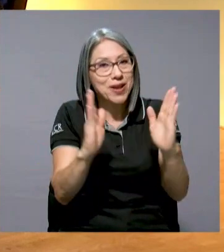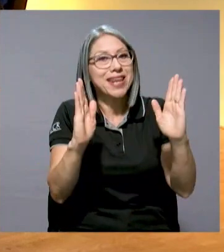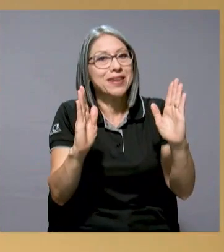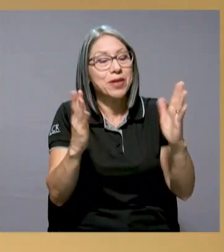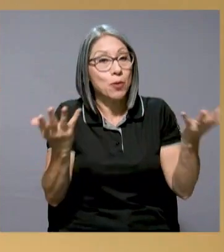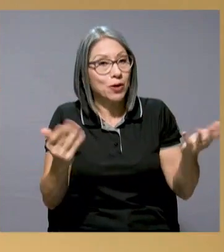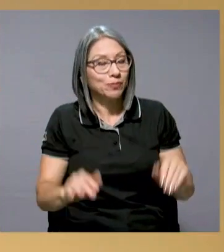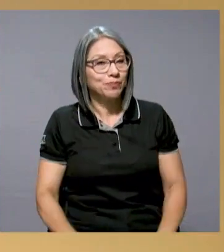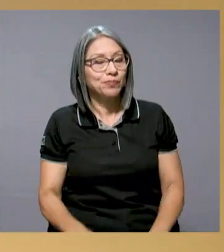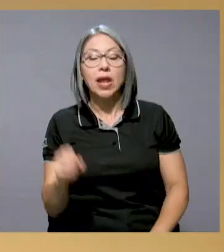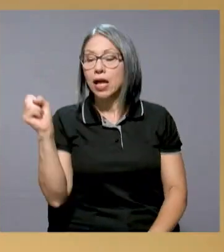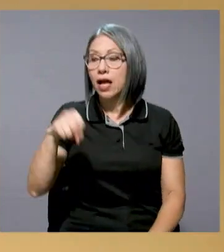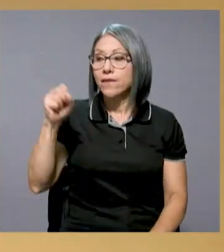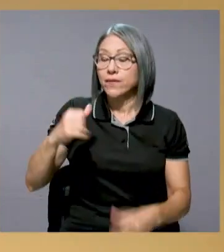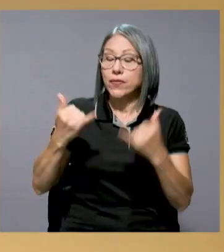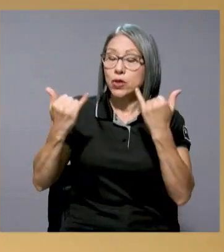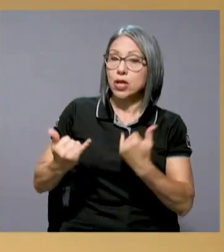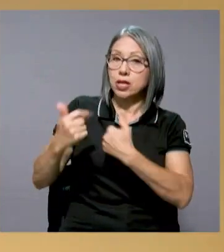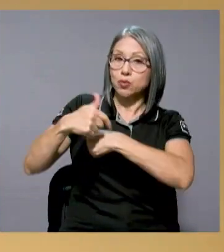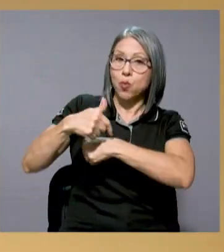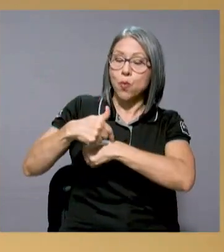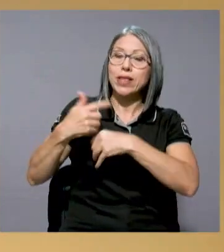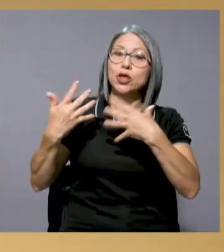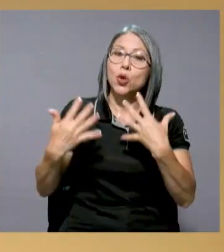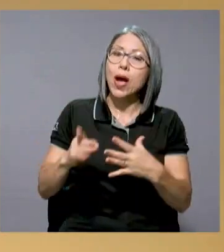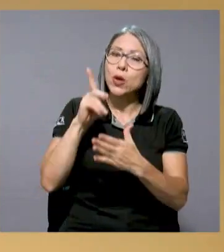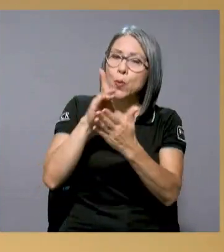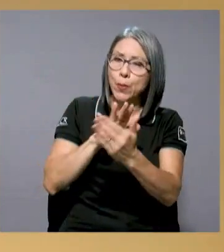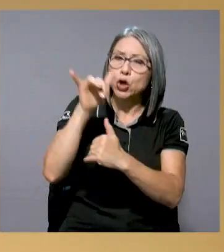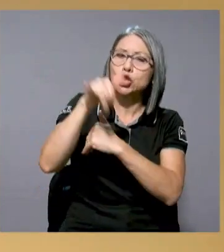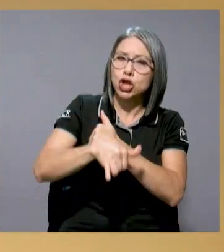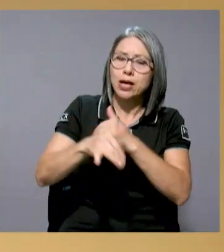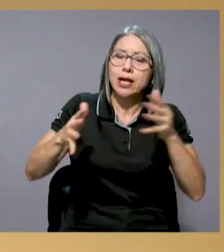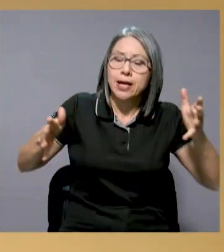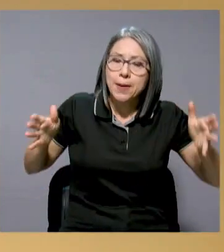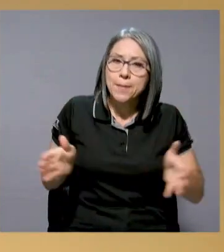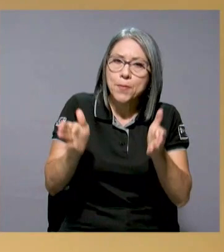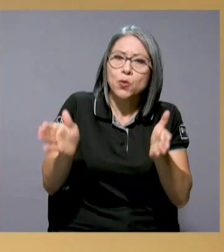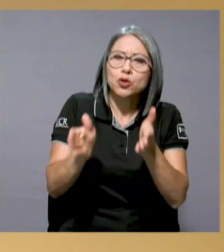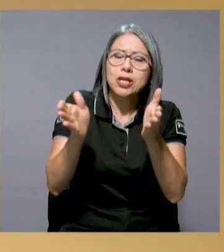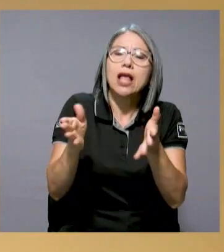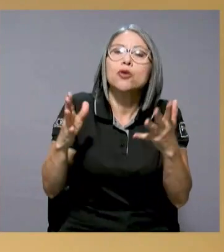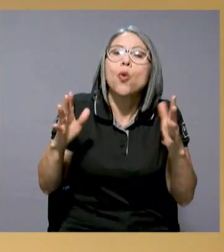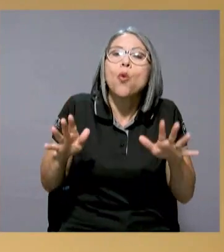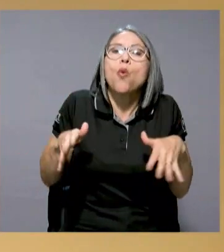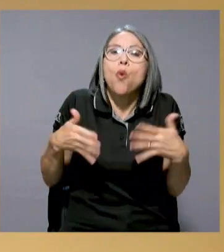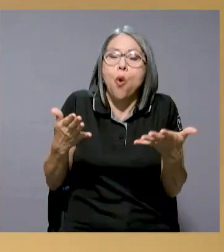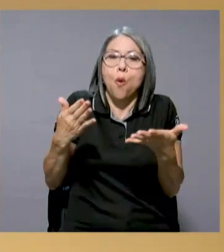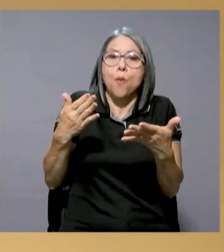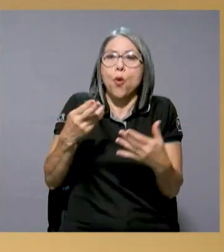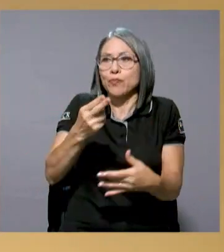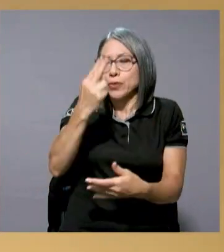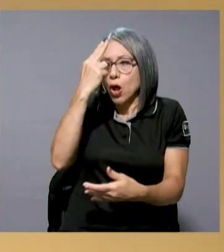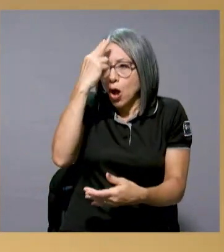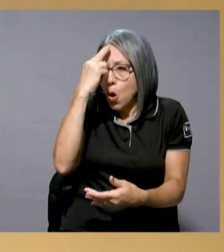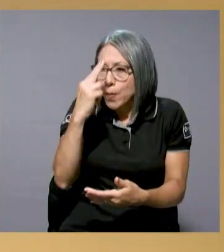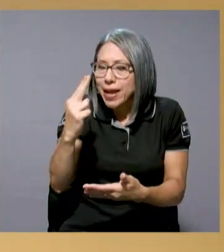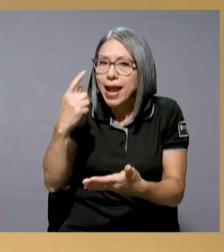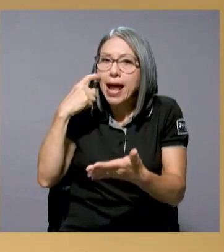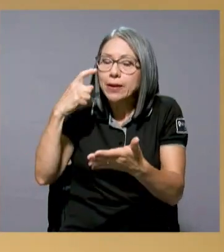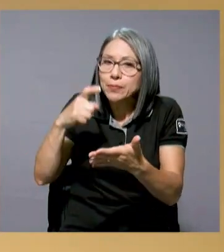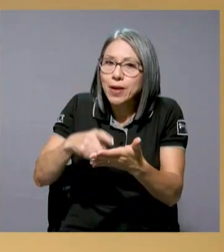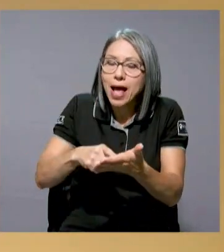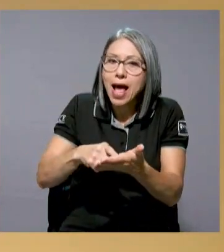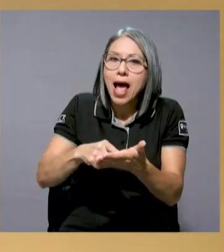Efectivamente, de hecho que en este momento hay un proyecto, se está impulsando, de cómo justamente hacerle homenaje y agradecimiento al